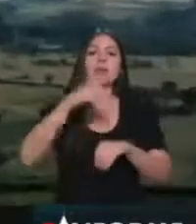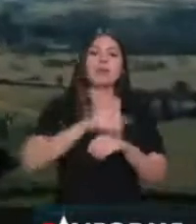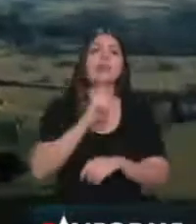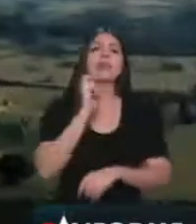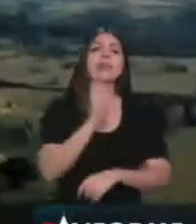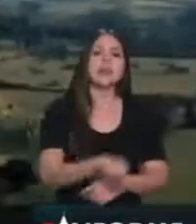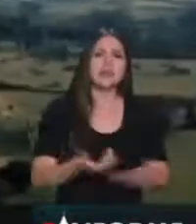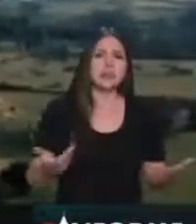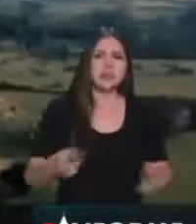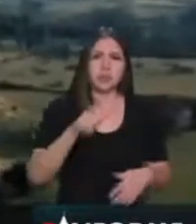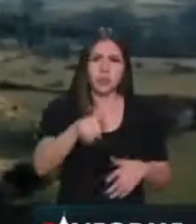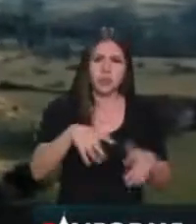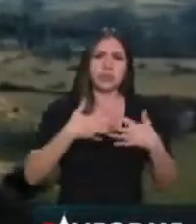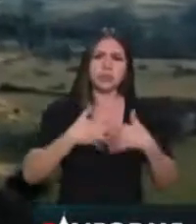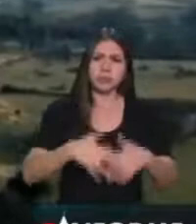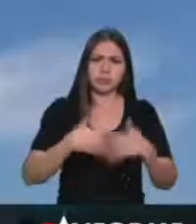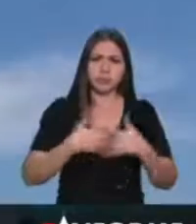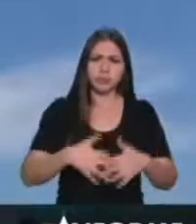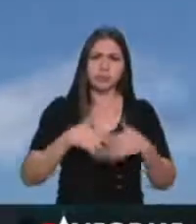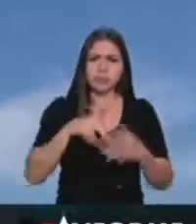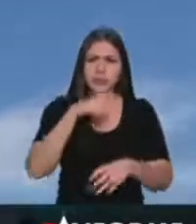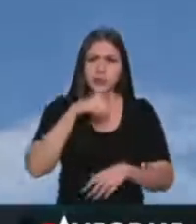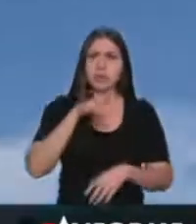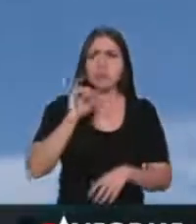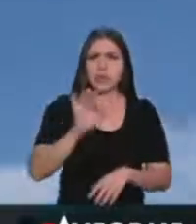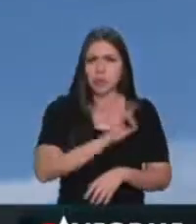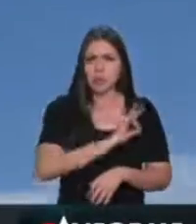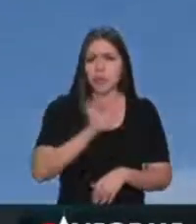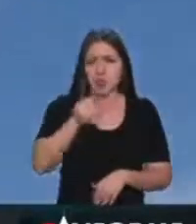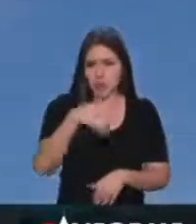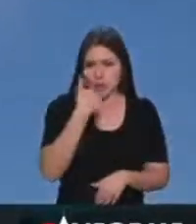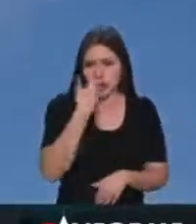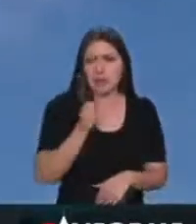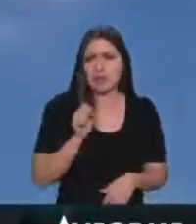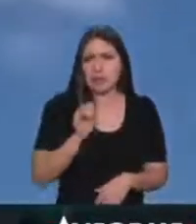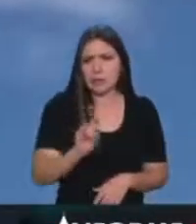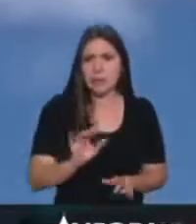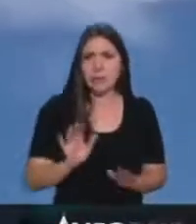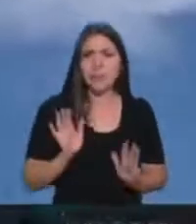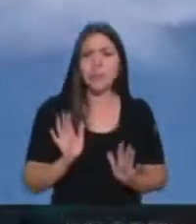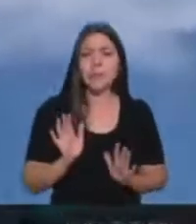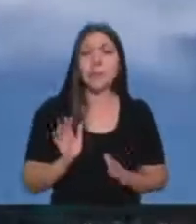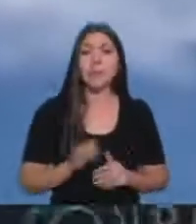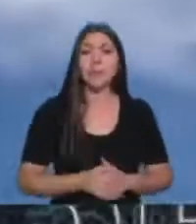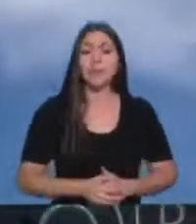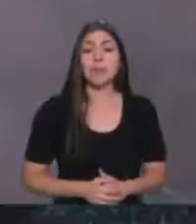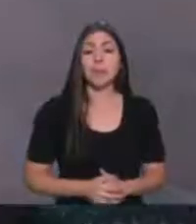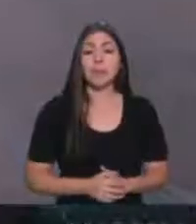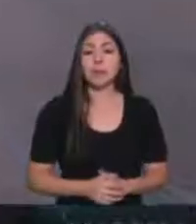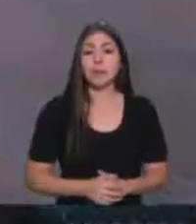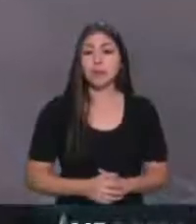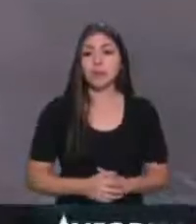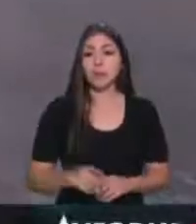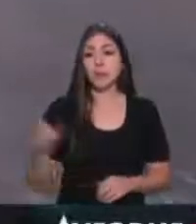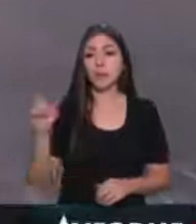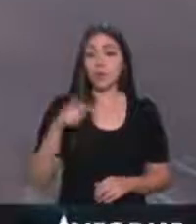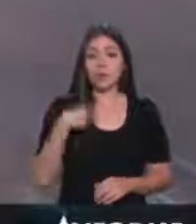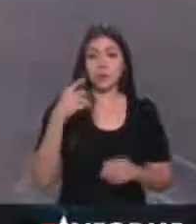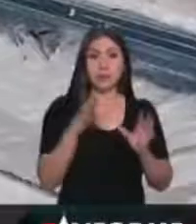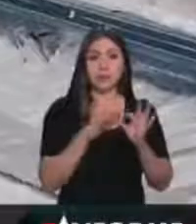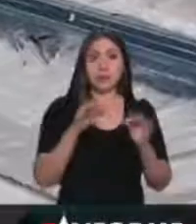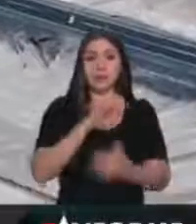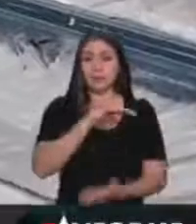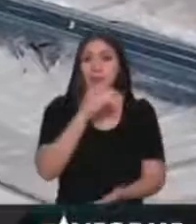seguir produciendo si tú quieres, ¿ok? Entonces, cuando me refiero a se acabó,